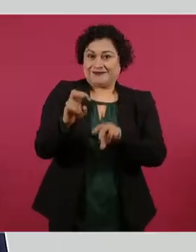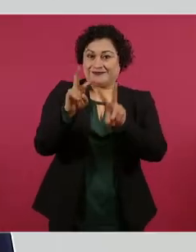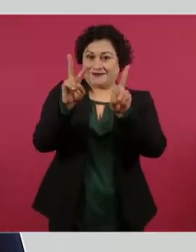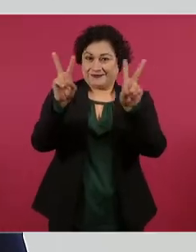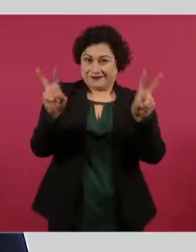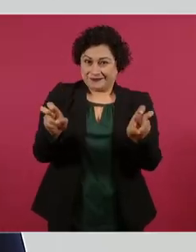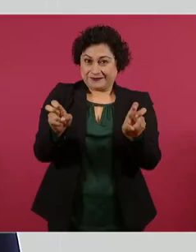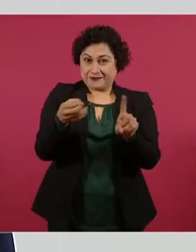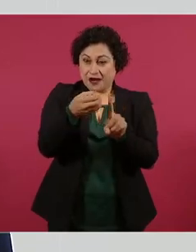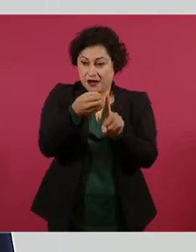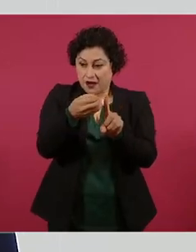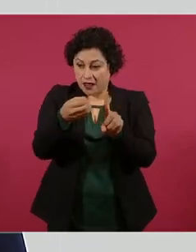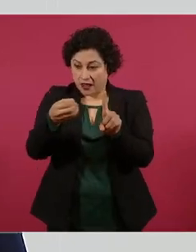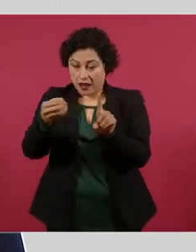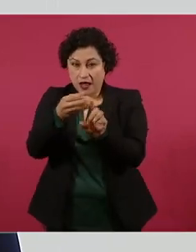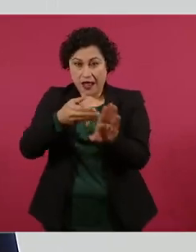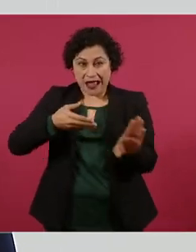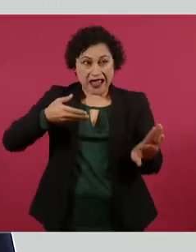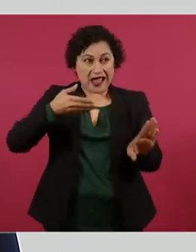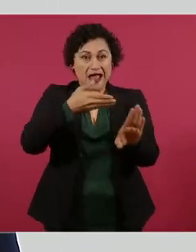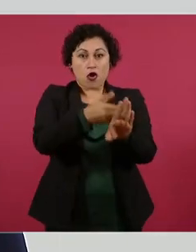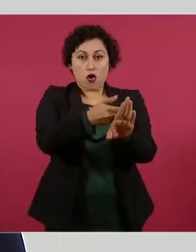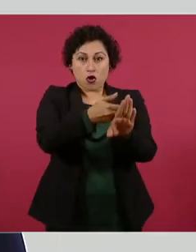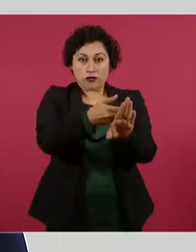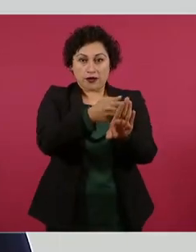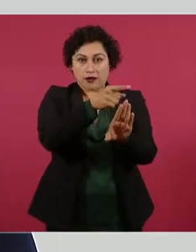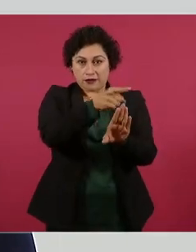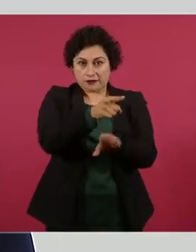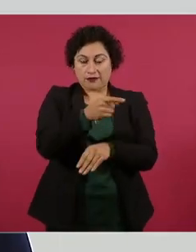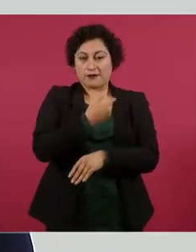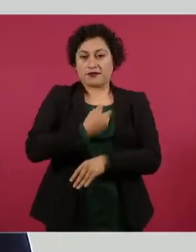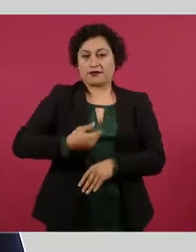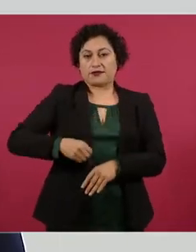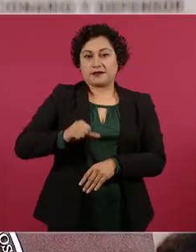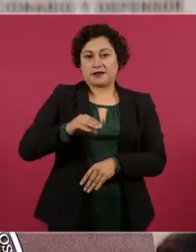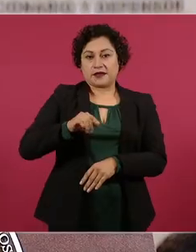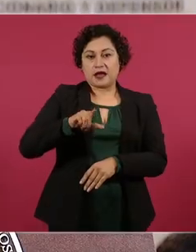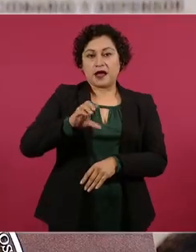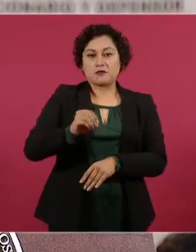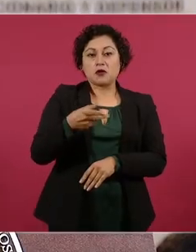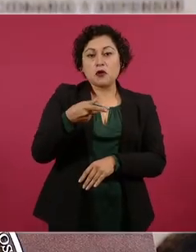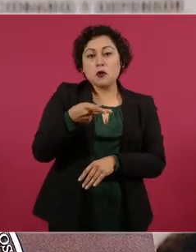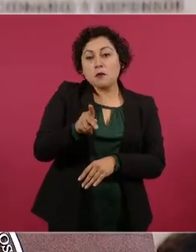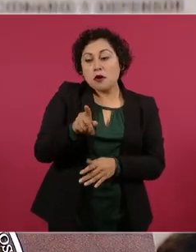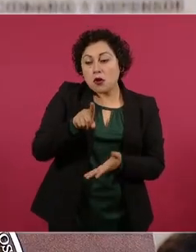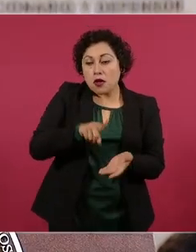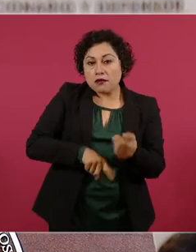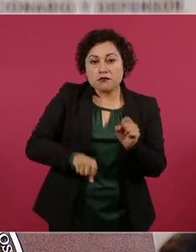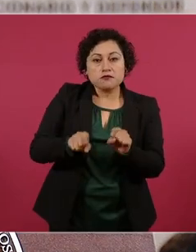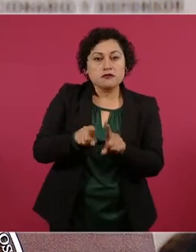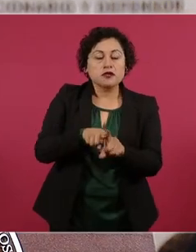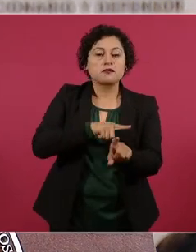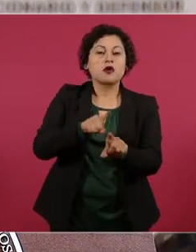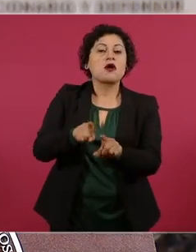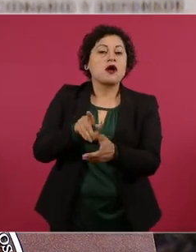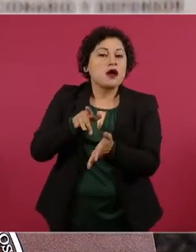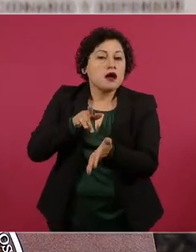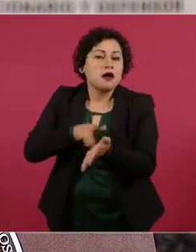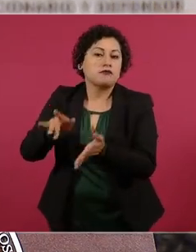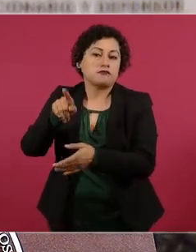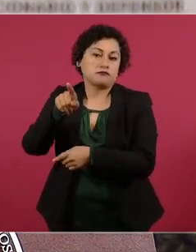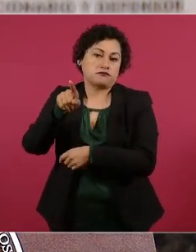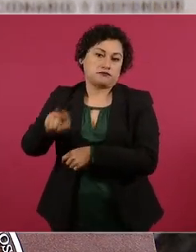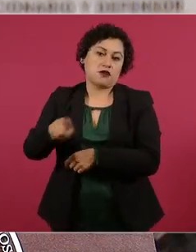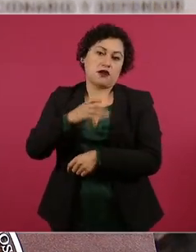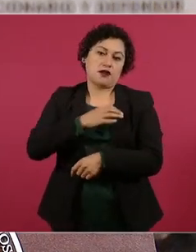a favor de la candidata de la oposición. El último error fue ayer, él dice ayer, pero